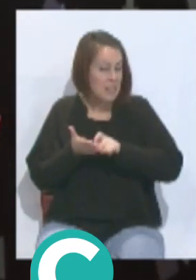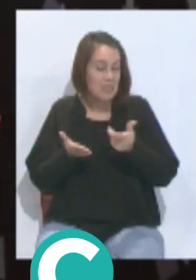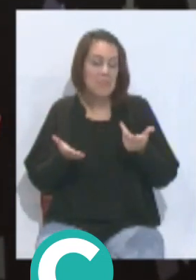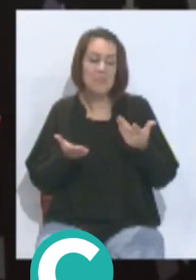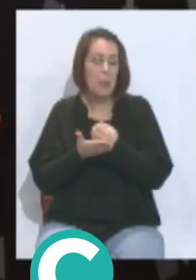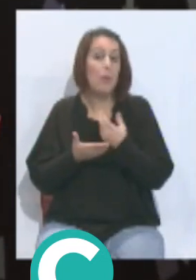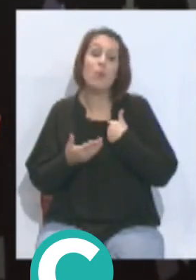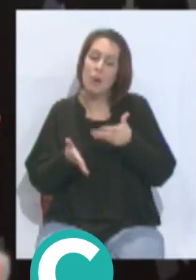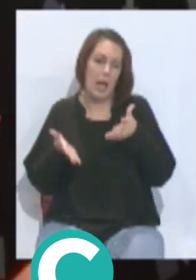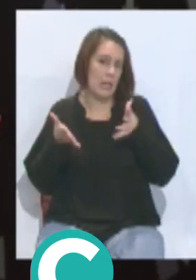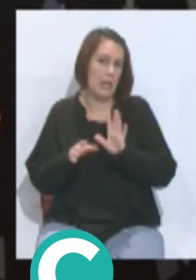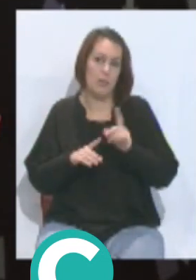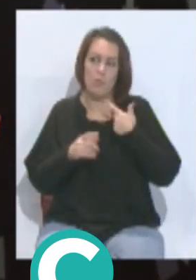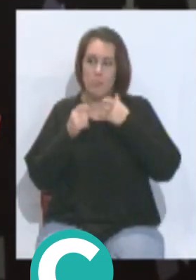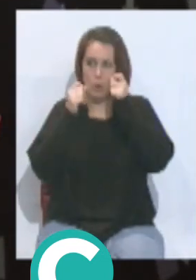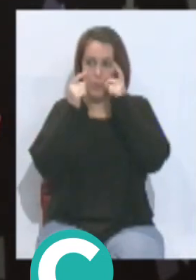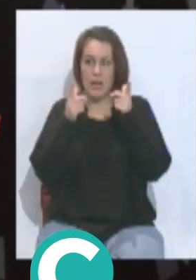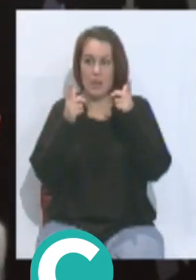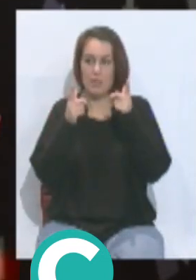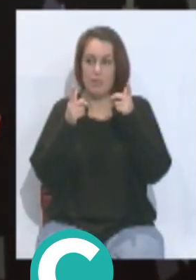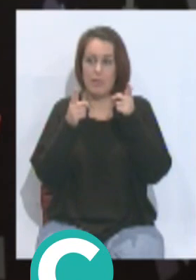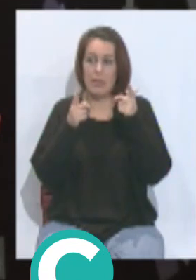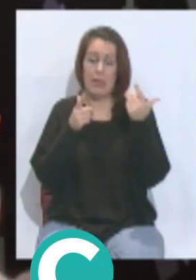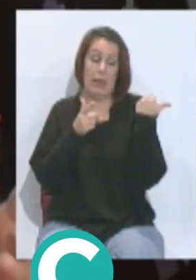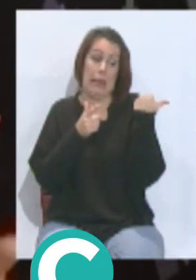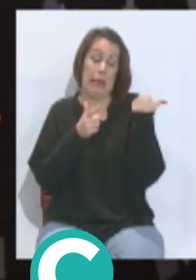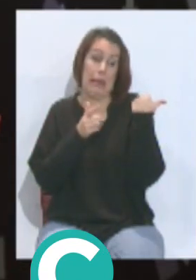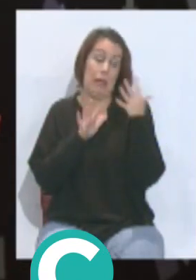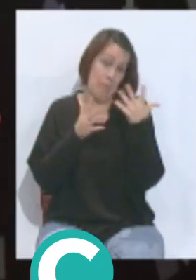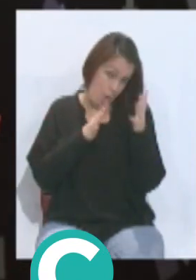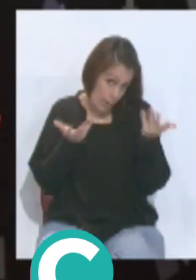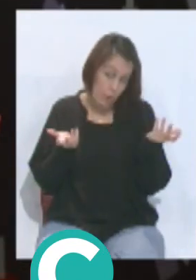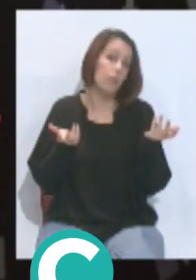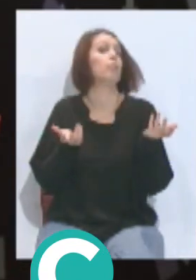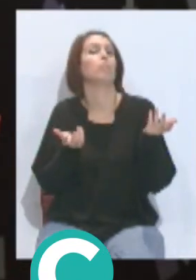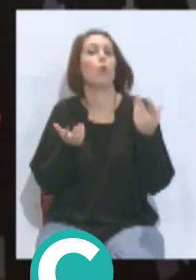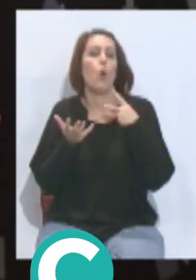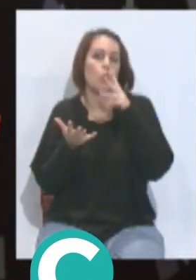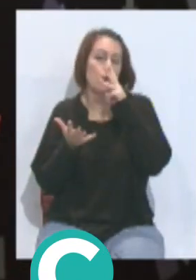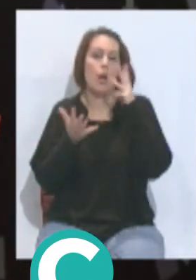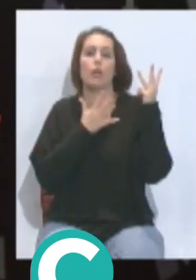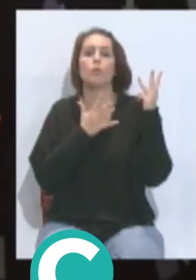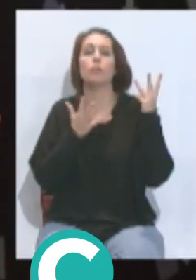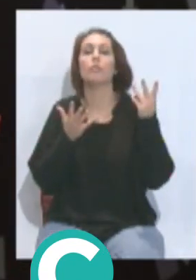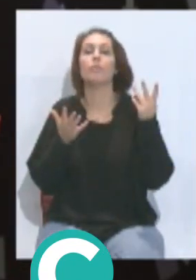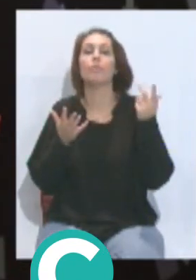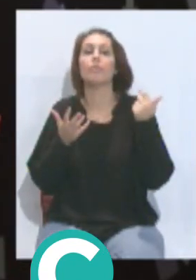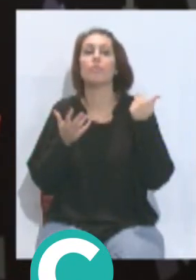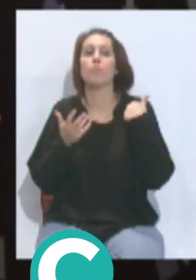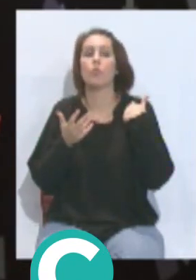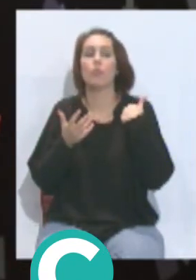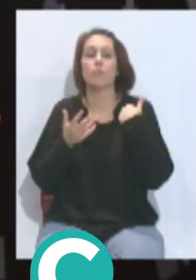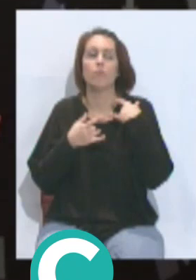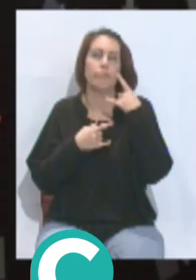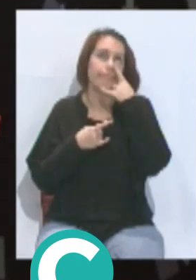una modalidad... A mí me encanta, yo la descubrí, bueno, hace relativamente poco, ¿no? 8 años, por ahí, y me